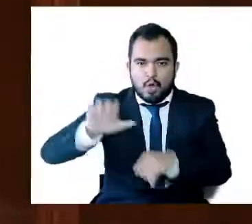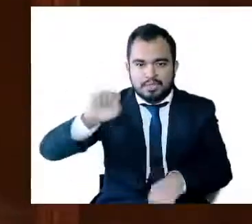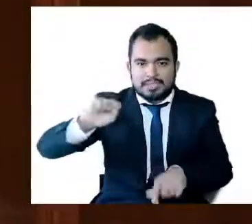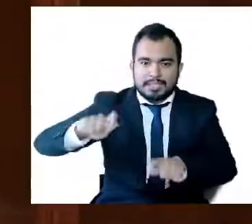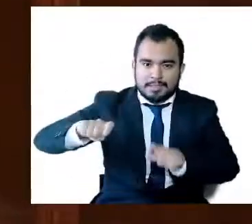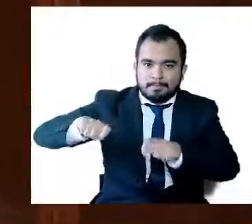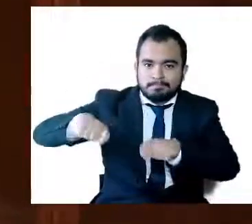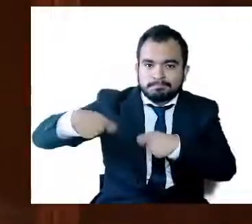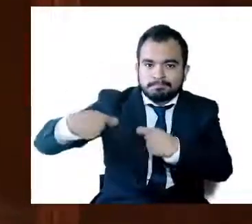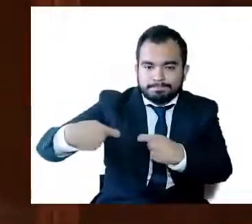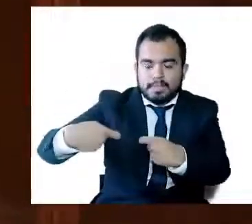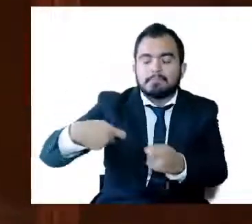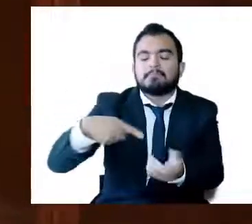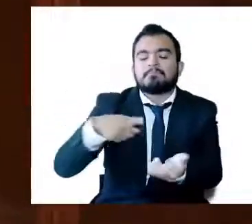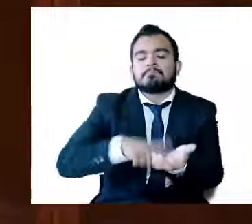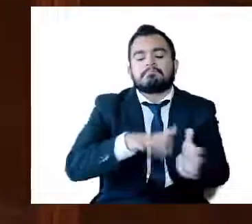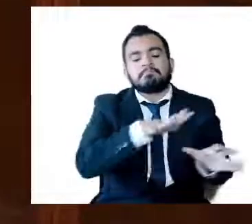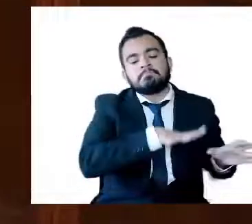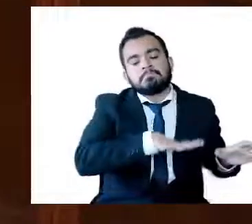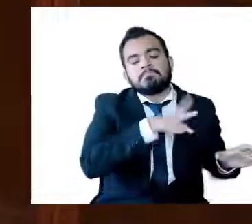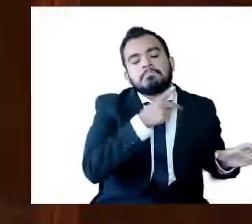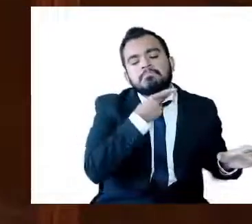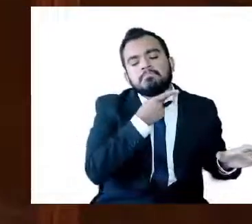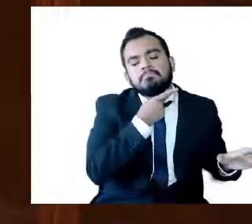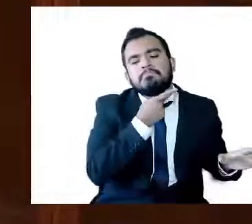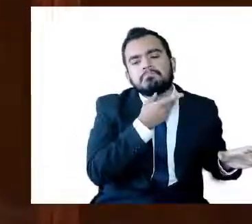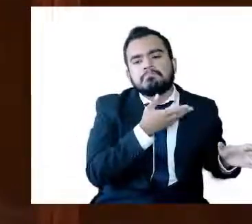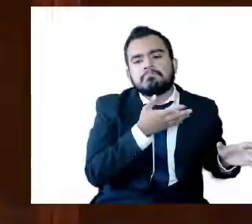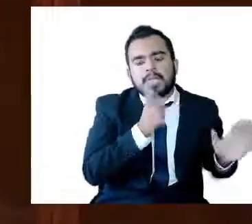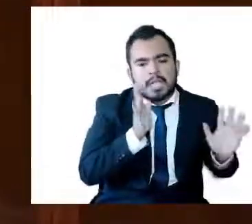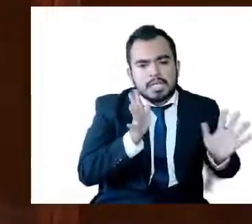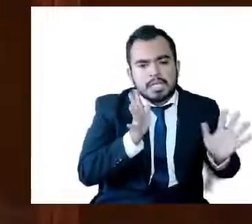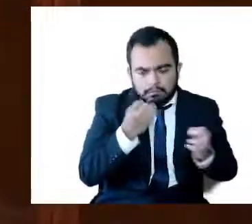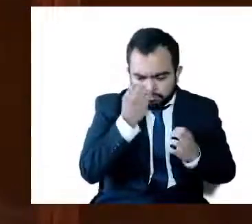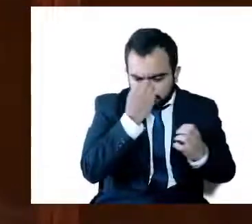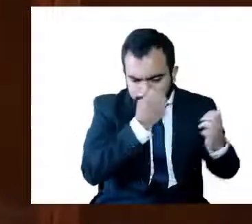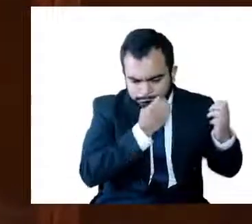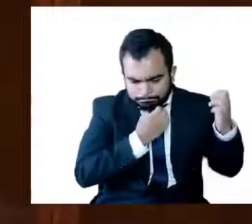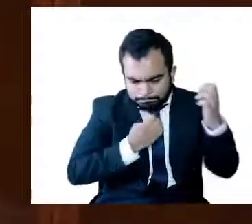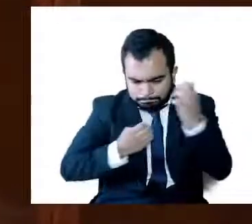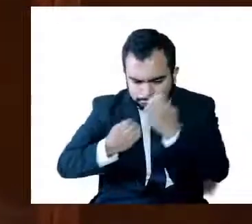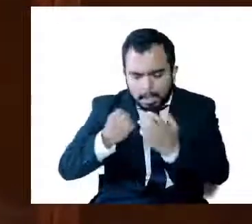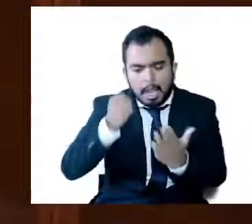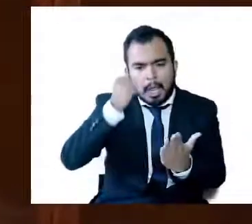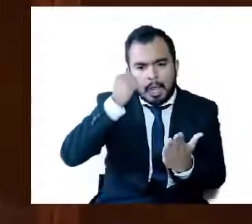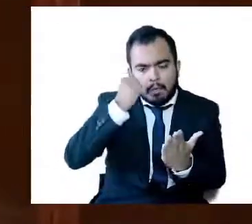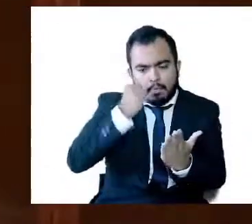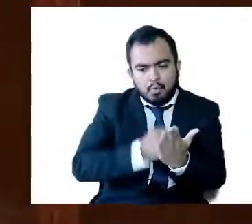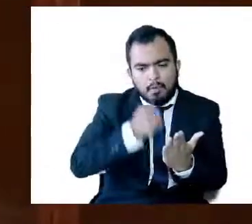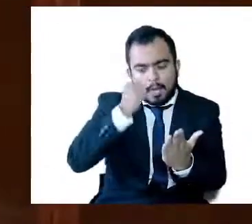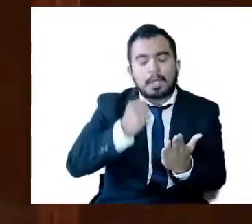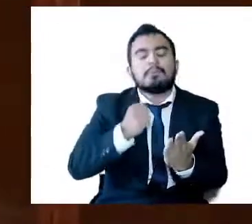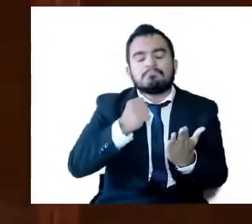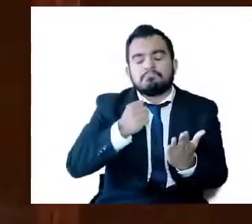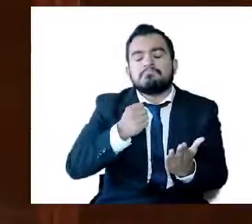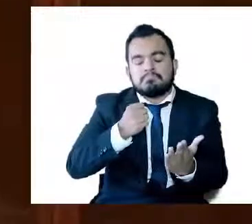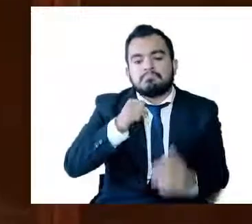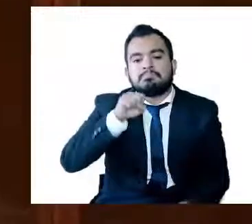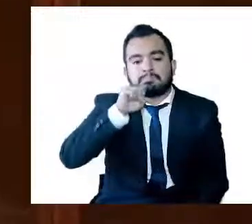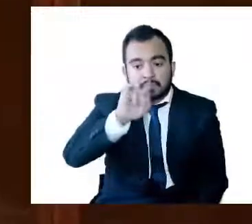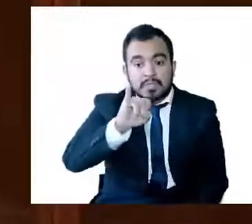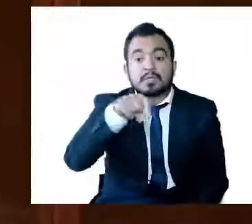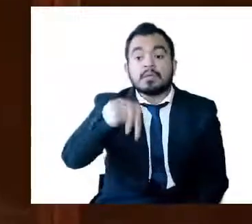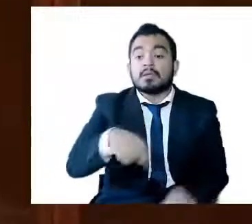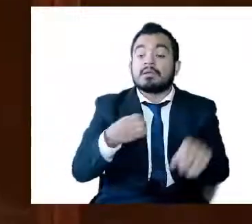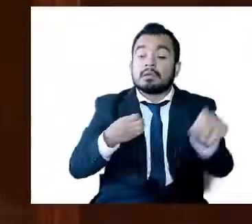analizar, aprobar y dictaminar que en el Estado de México se redujera el